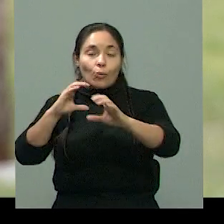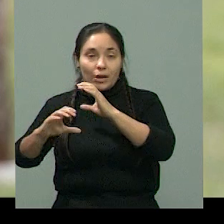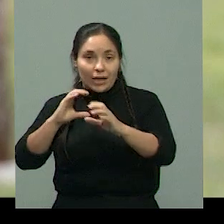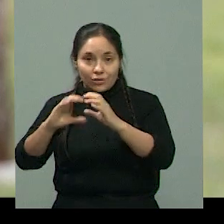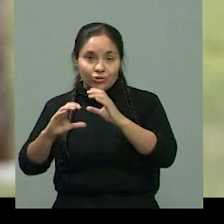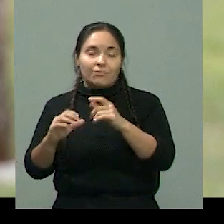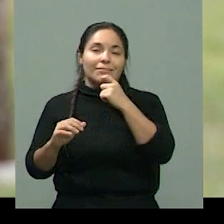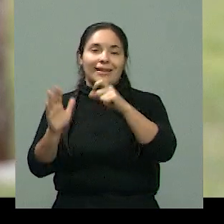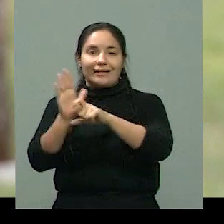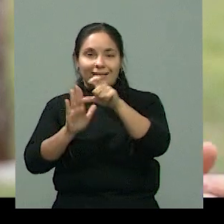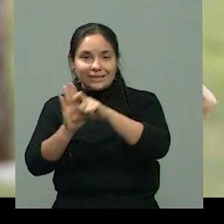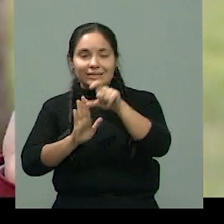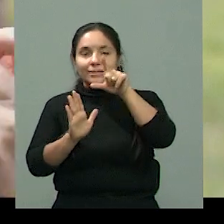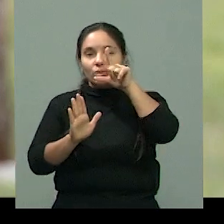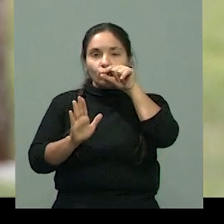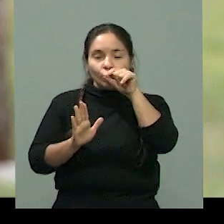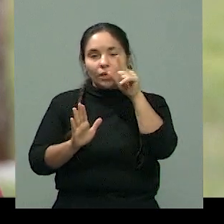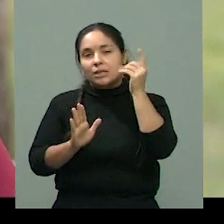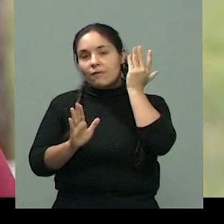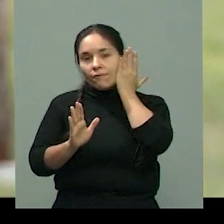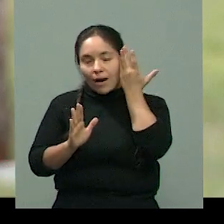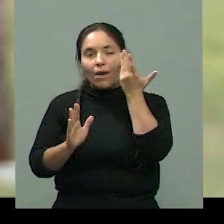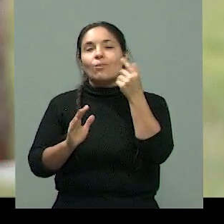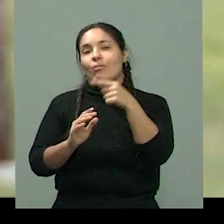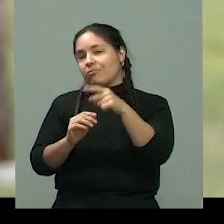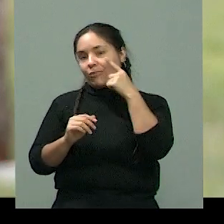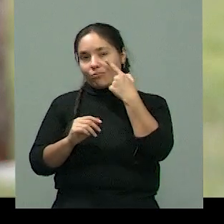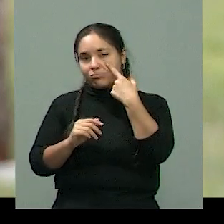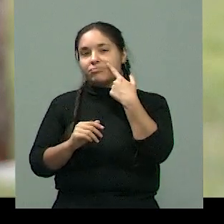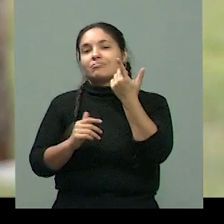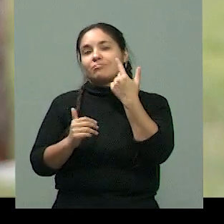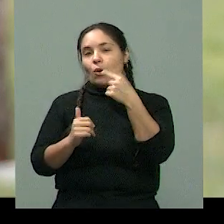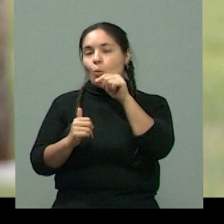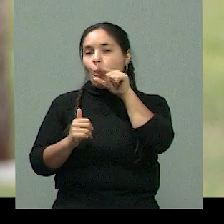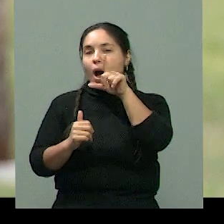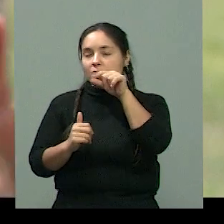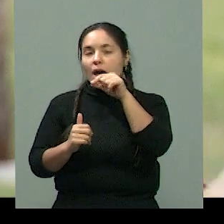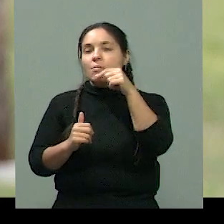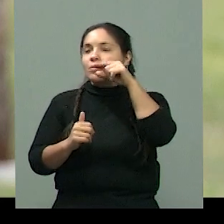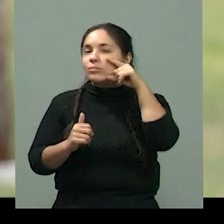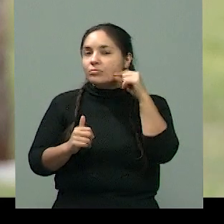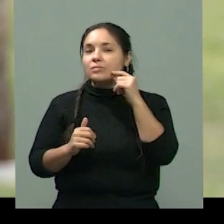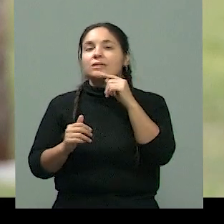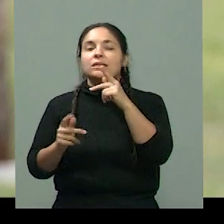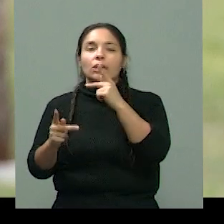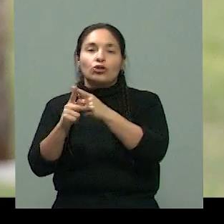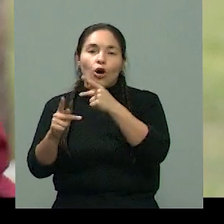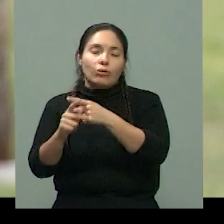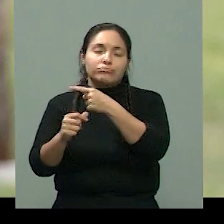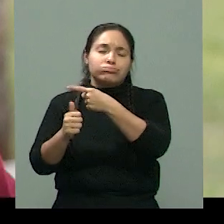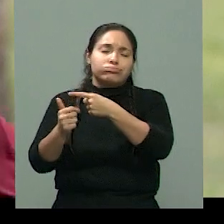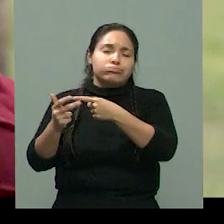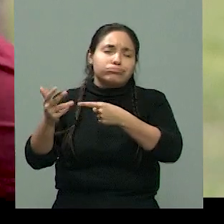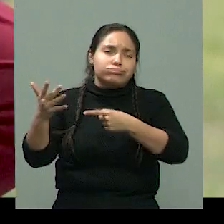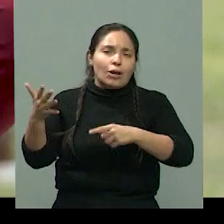ver con las redes sociales, con bueno, todo lo que sabemos, ¿no? WhatsApp, TikTok, Twitch, etcétera. Los